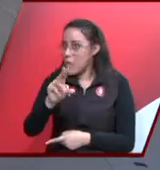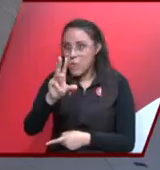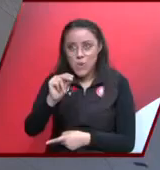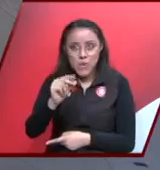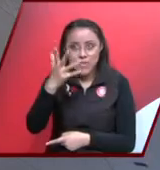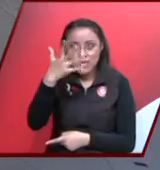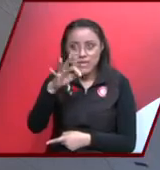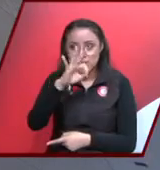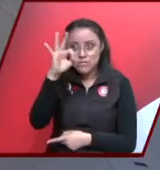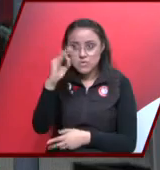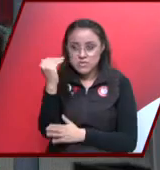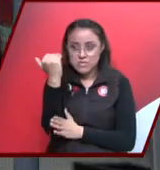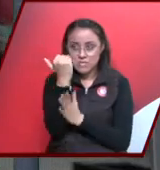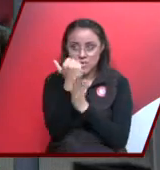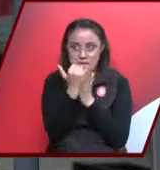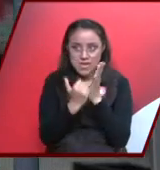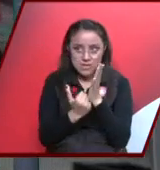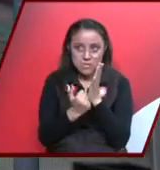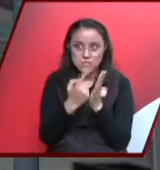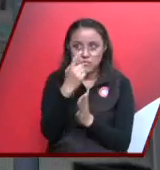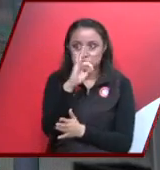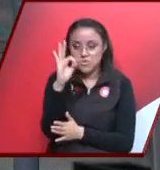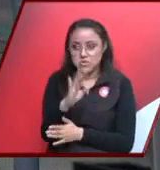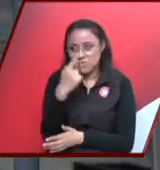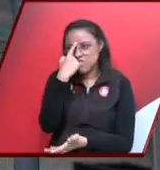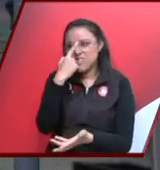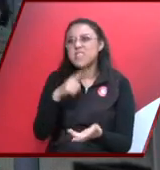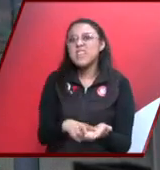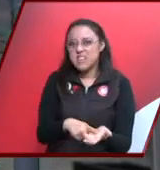al 10%, menos, 1%.